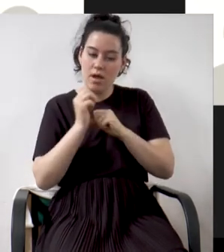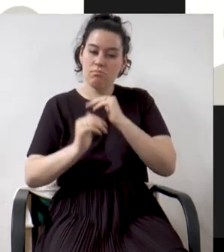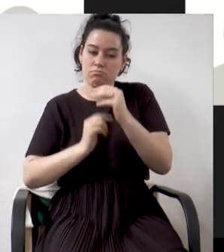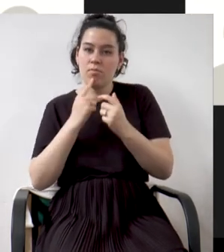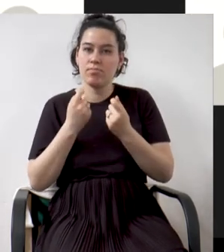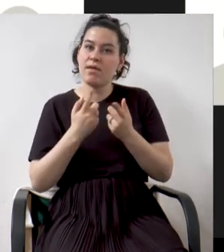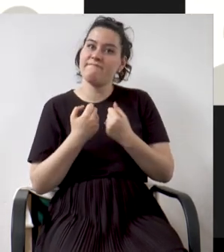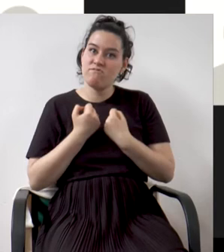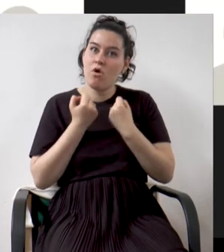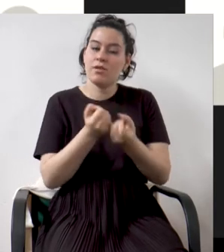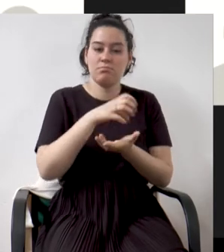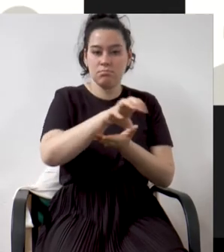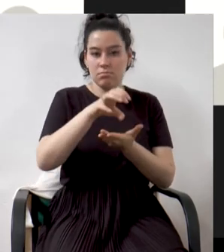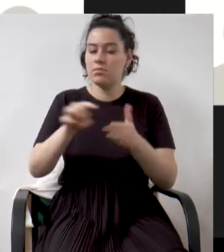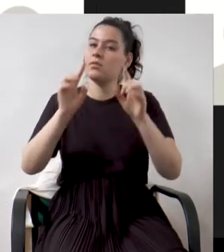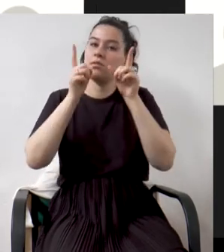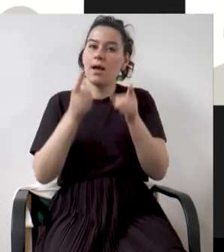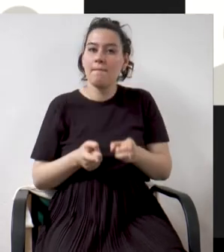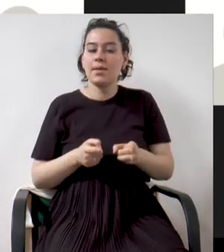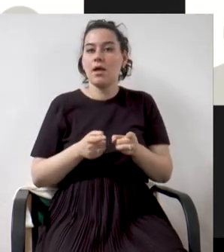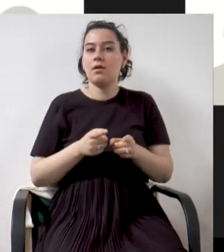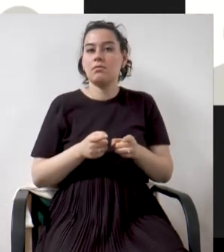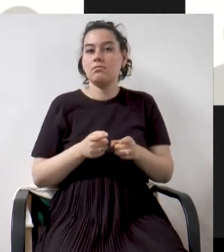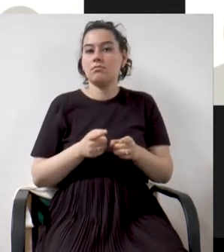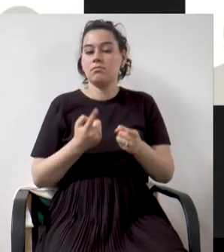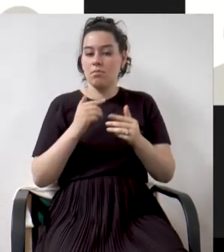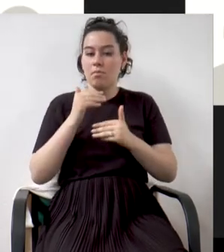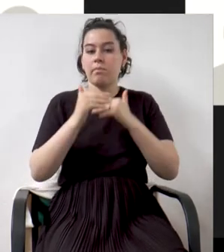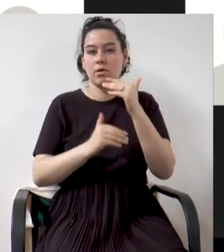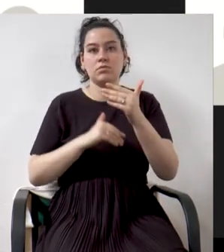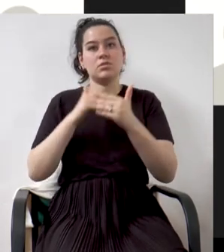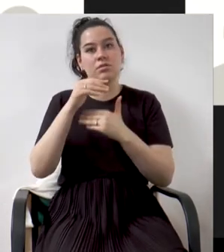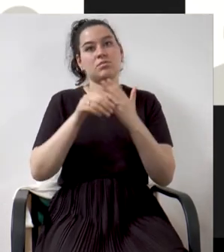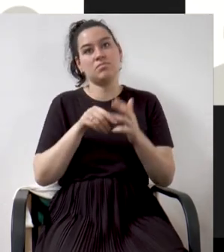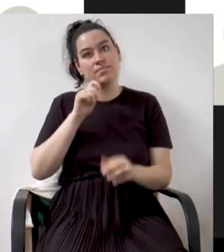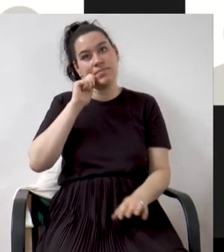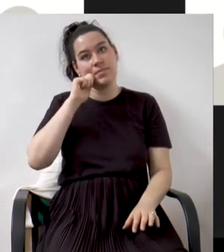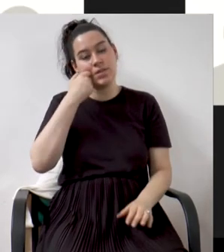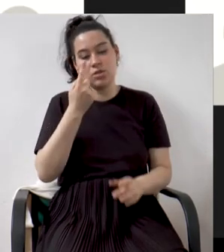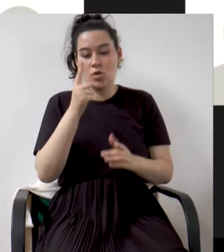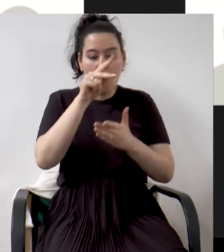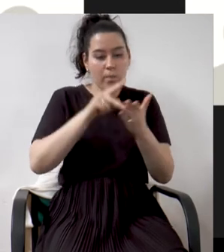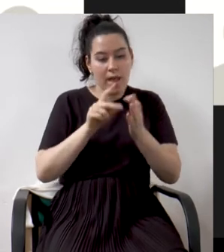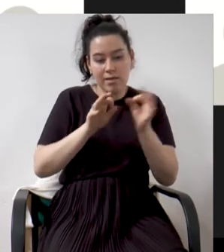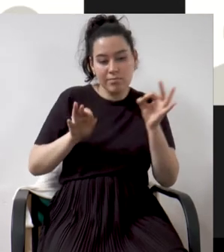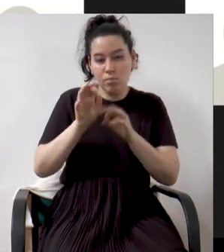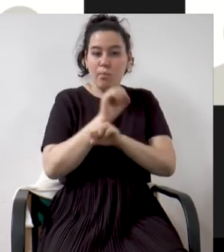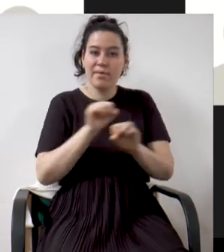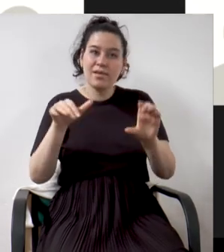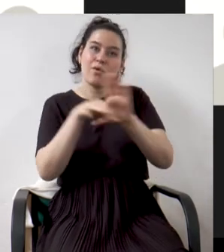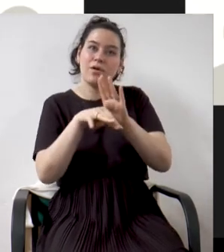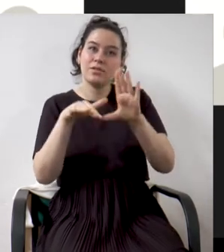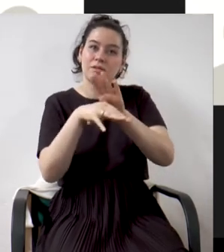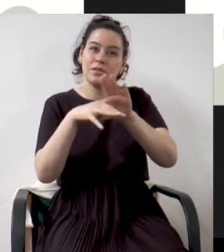consolidarlo, pero que también entiendo que en un proceso de tiempo donde el plan estratégico puede incidir y